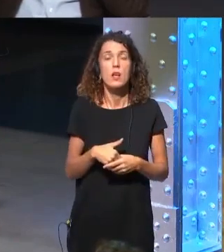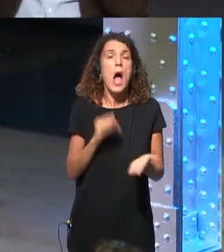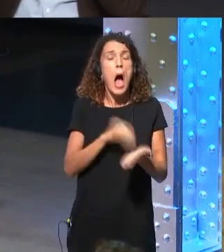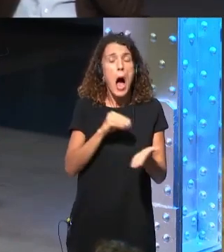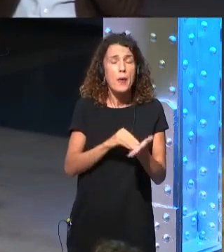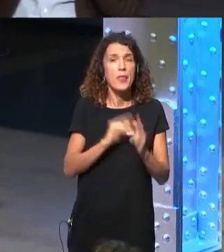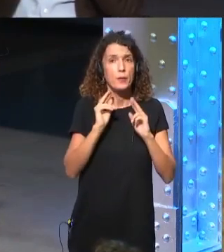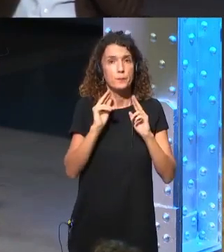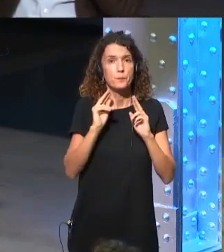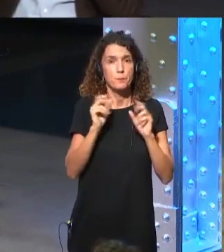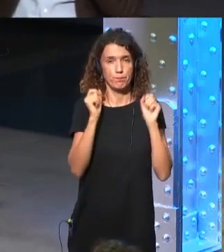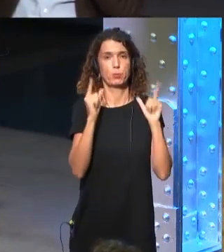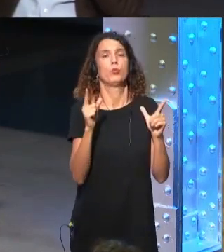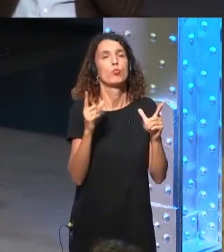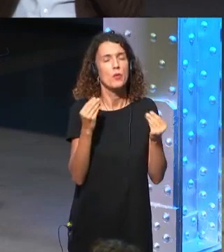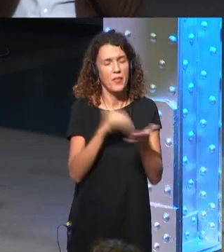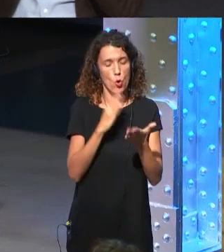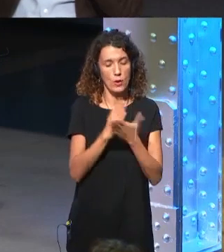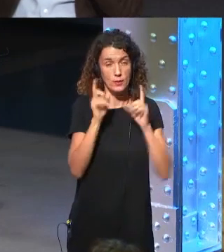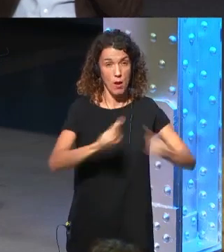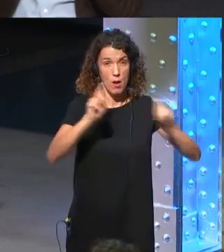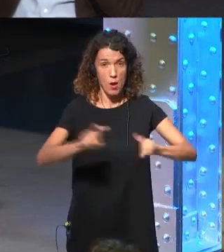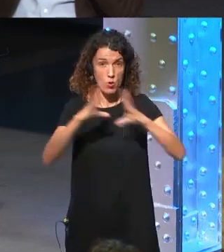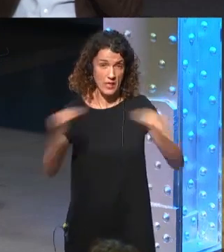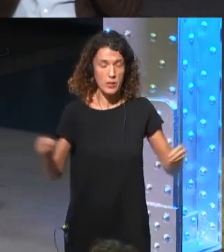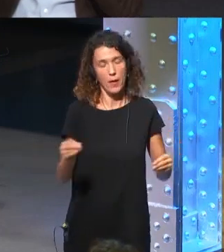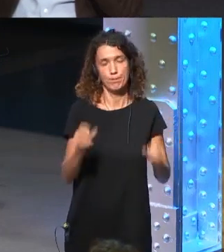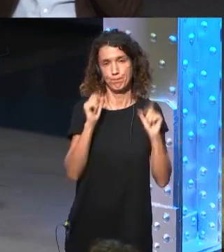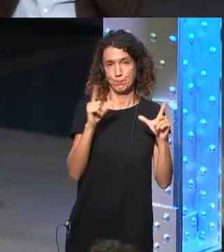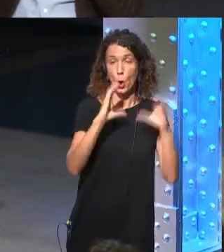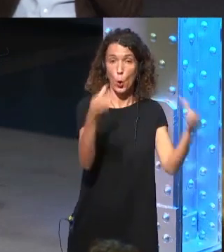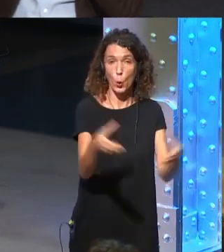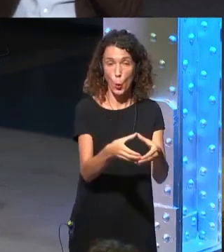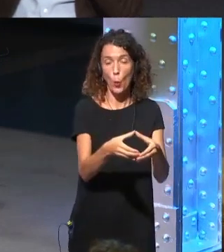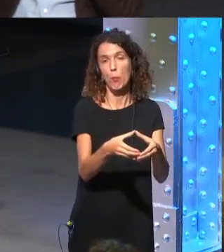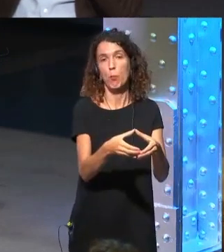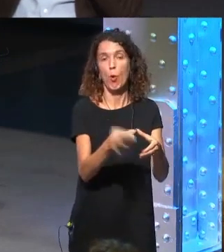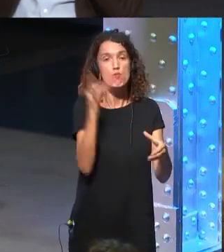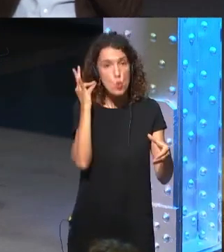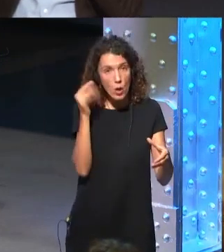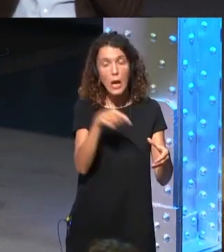A veces nos damos cuenta cuando damos clase, muchas veces. Hay un pequeño grupo de mujeres y de